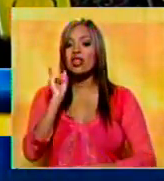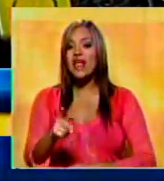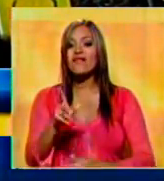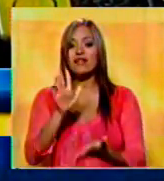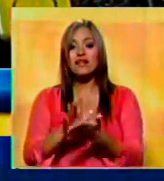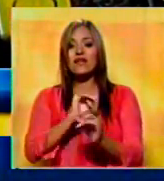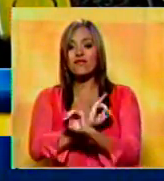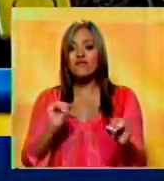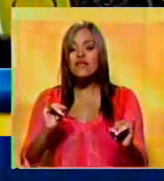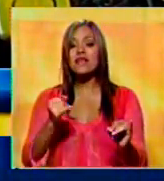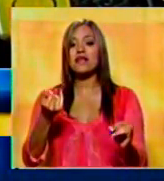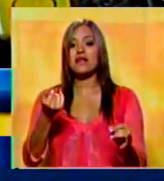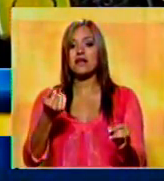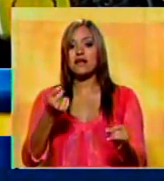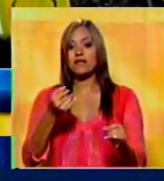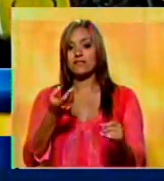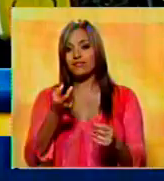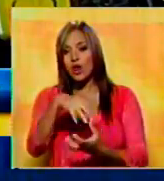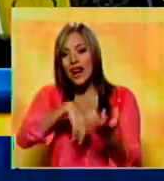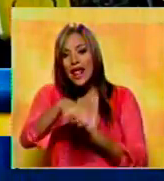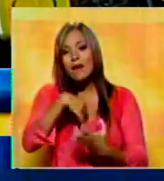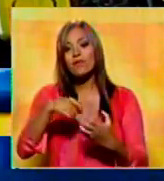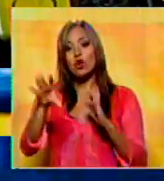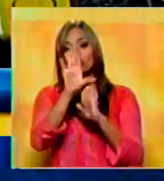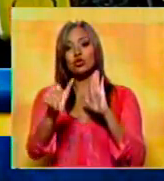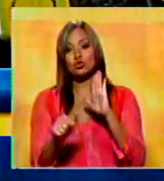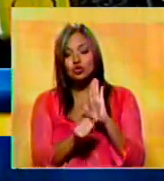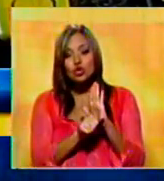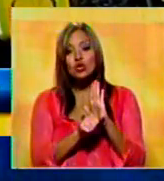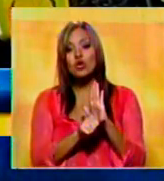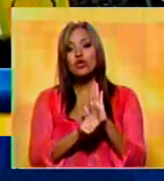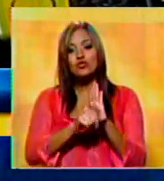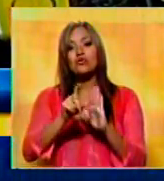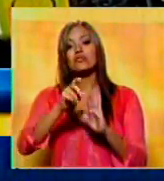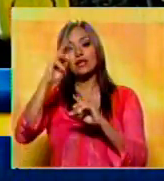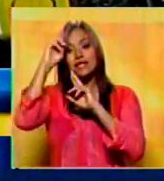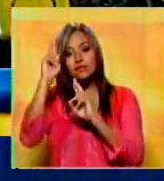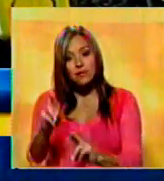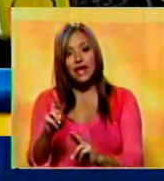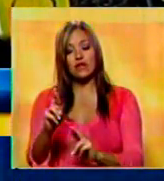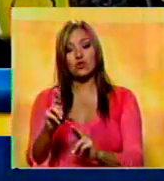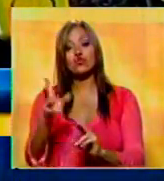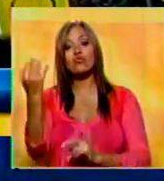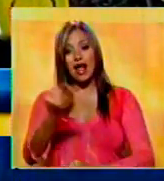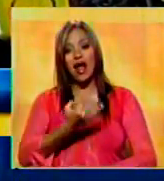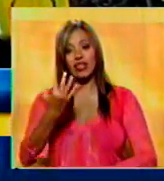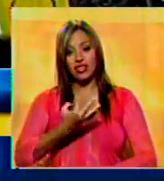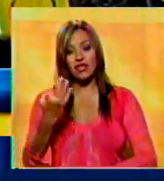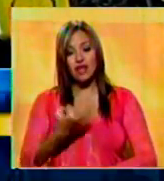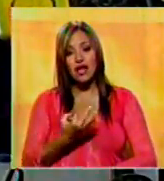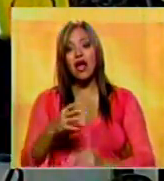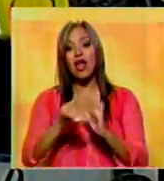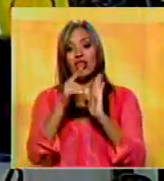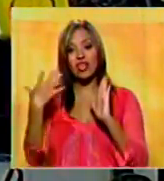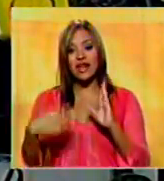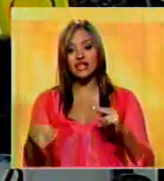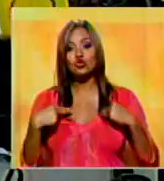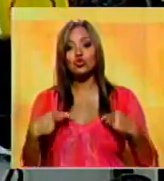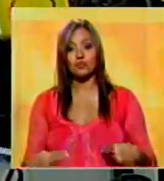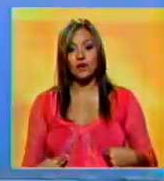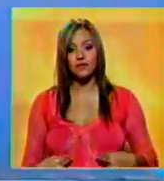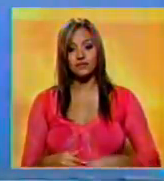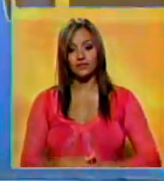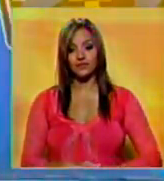pacífica y constitucional al conflicto con pleno respeto y garantía a los Derechos